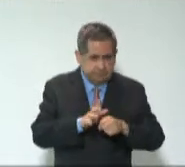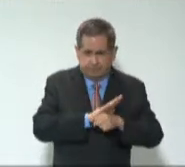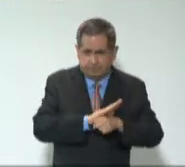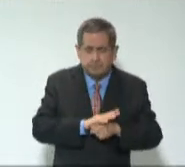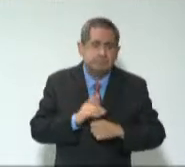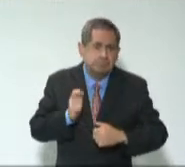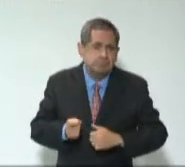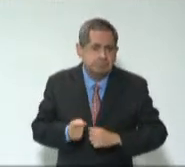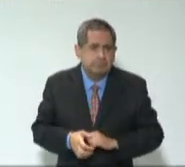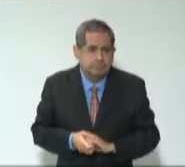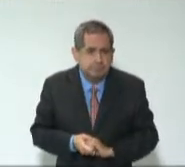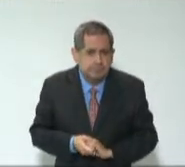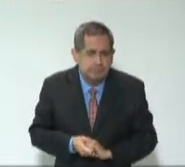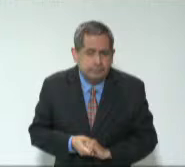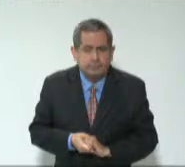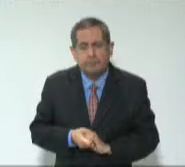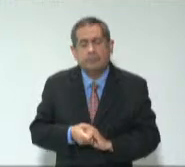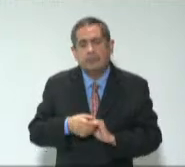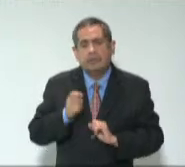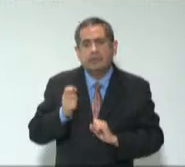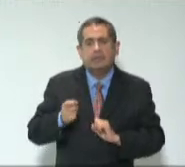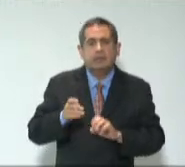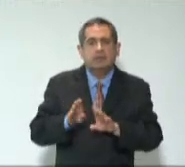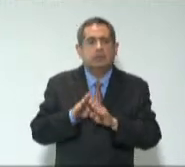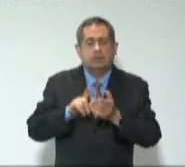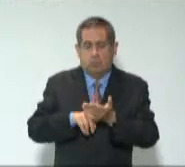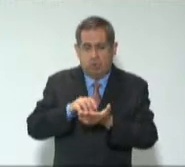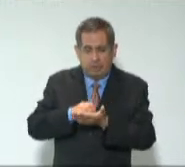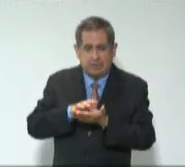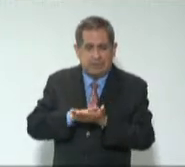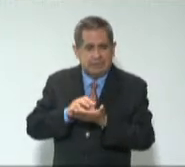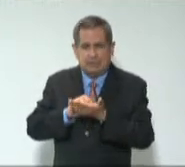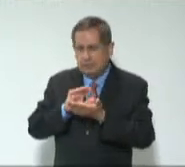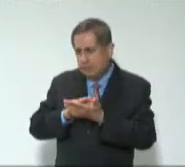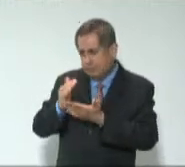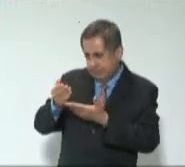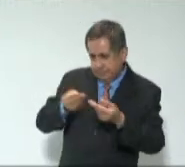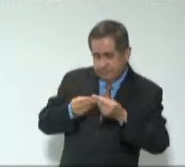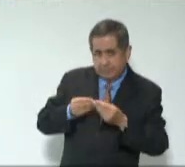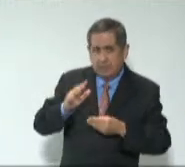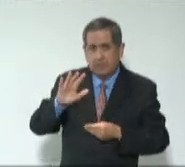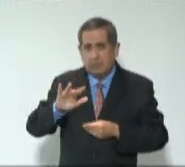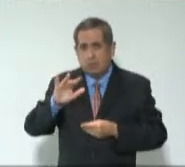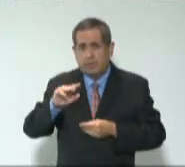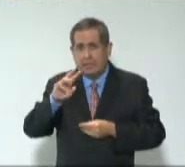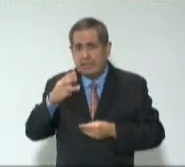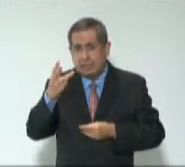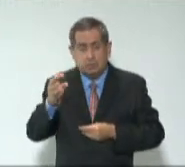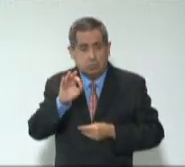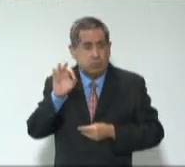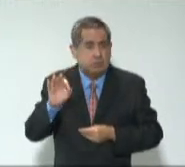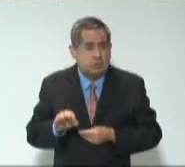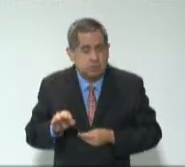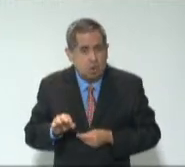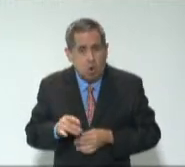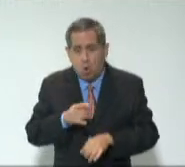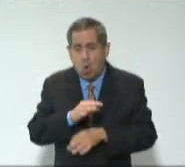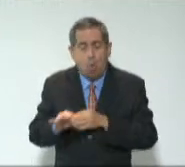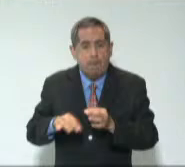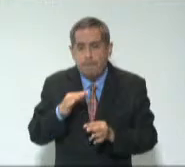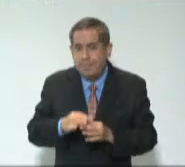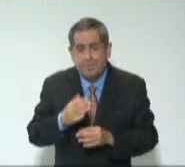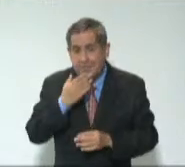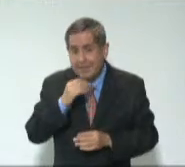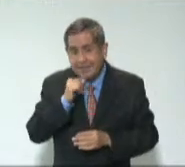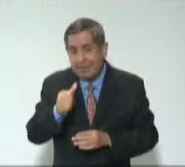sanitaria y de acuerdo a a los datos que proporcionan el 53 por han incumplido en los